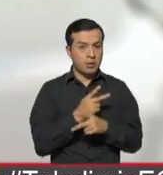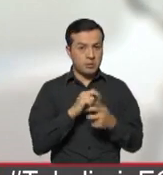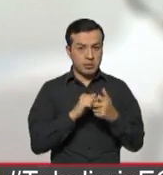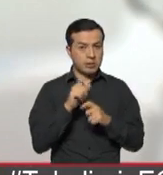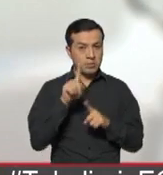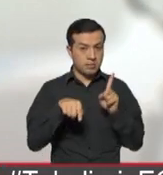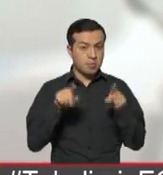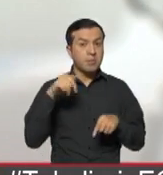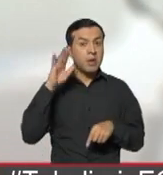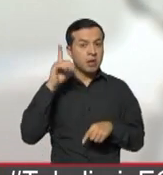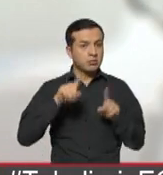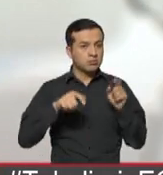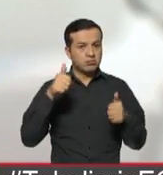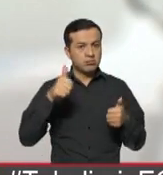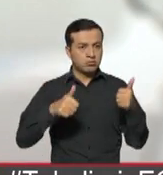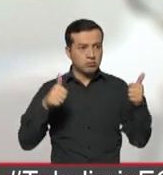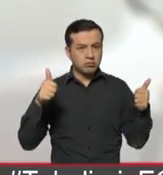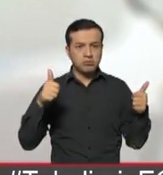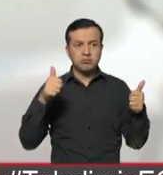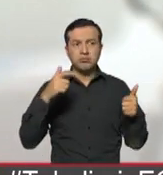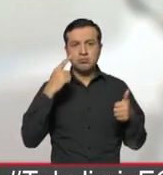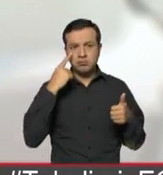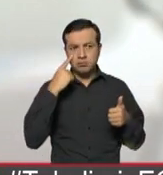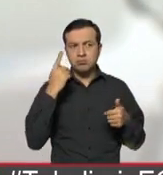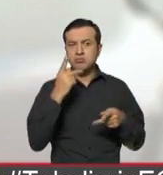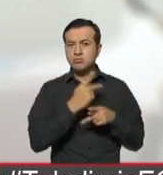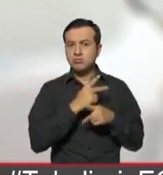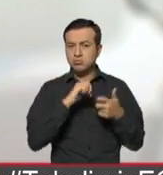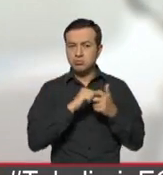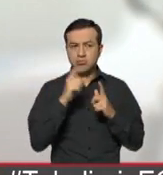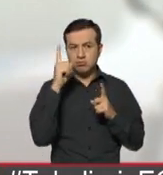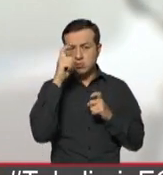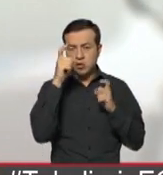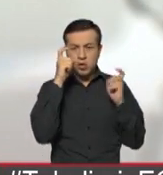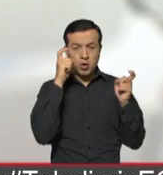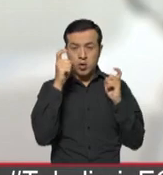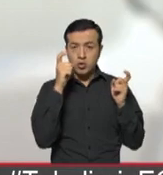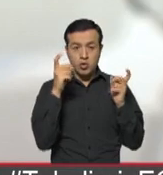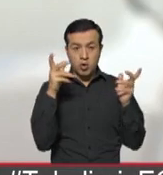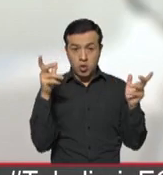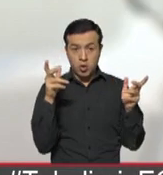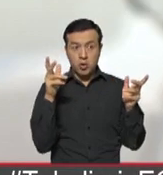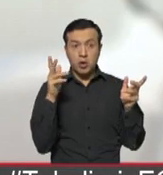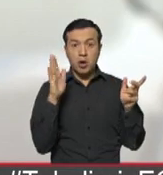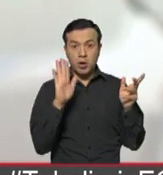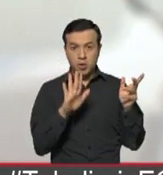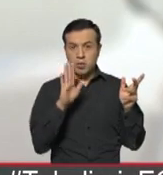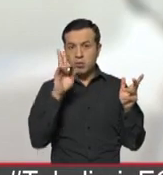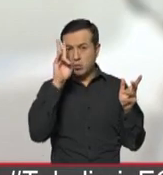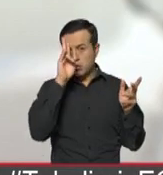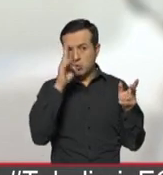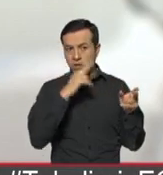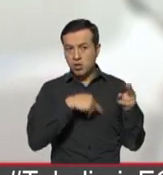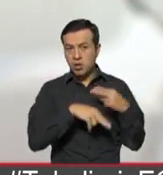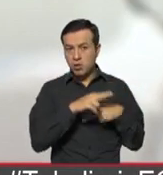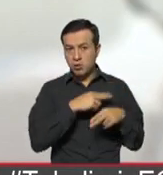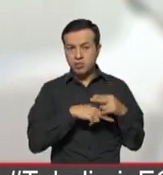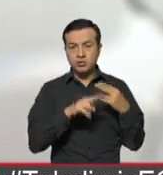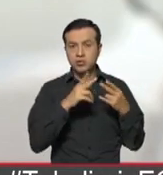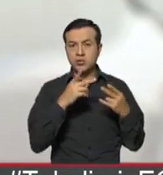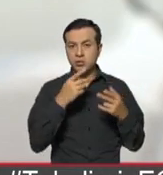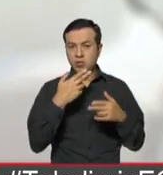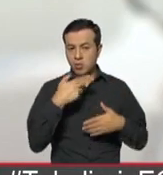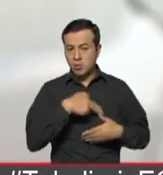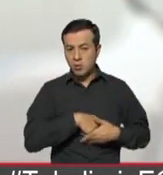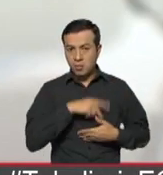cabecillas sobre todo, tienen una determinada incidencia sobre ciertos negocios que ocurren en la cárcel, ¿no? El tráfico